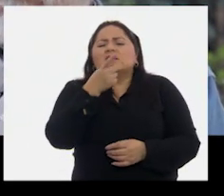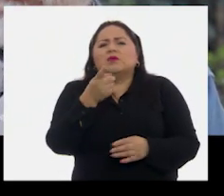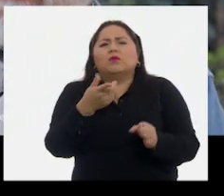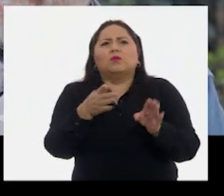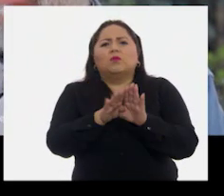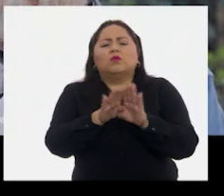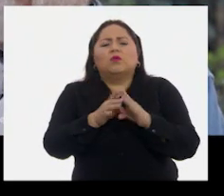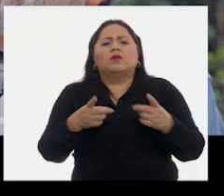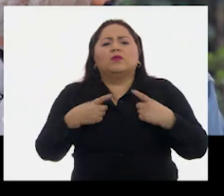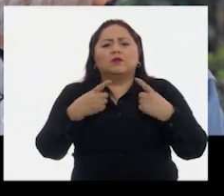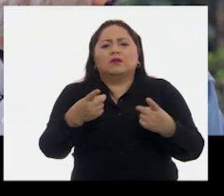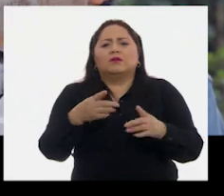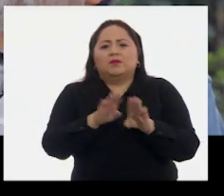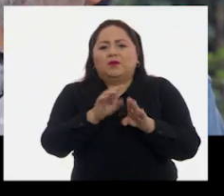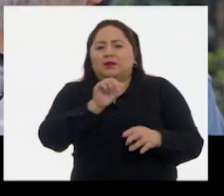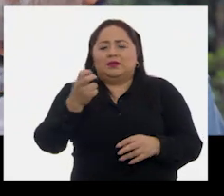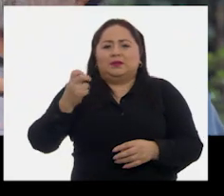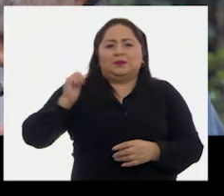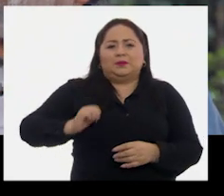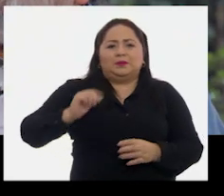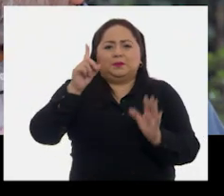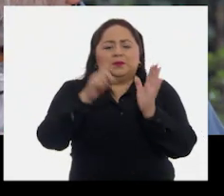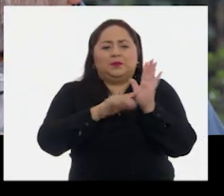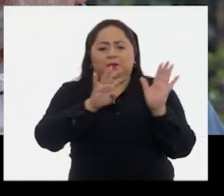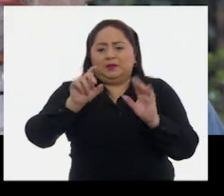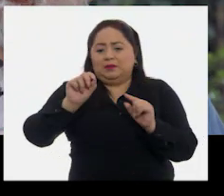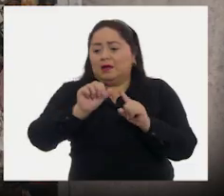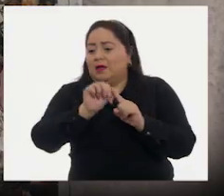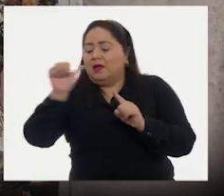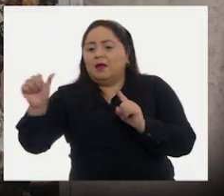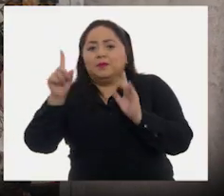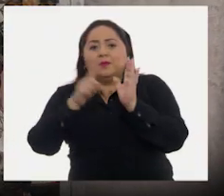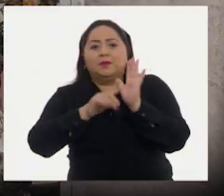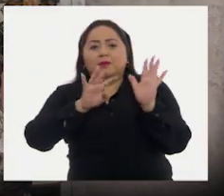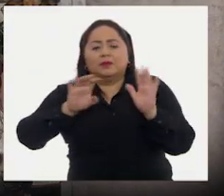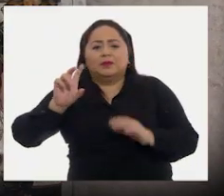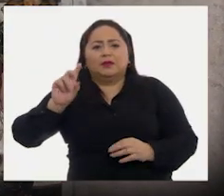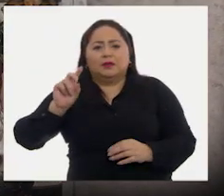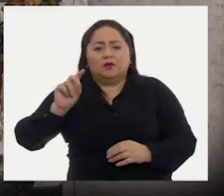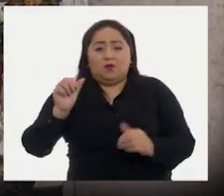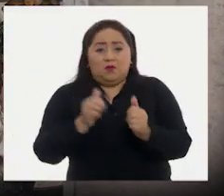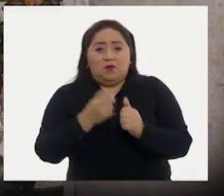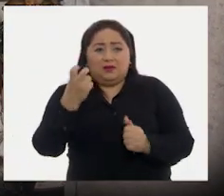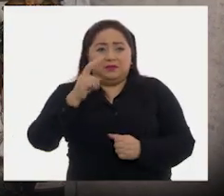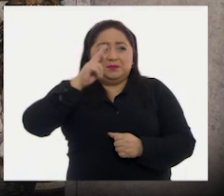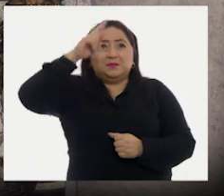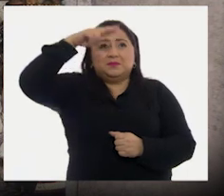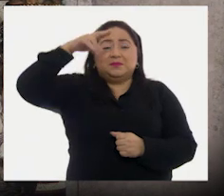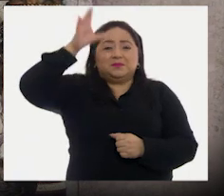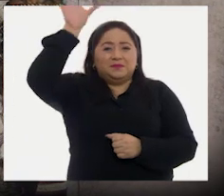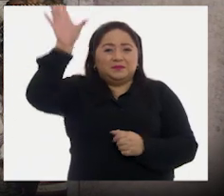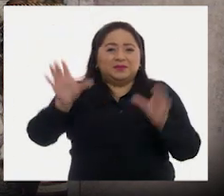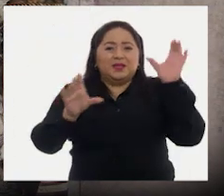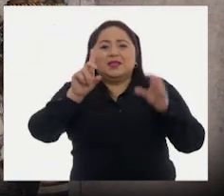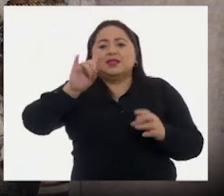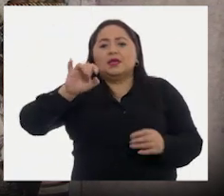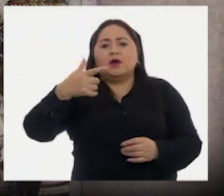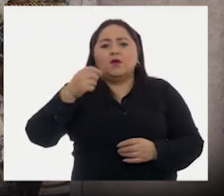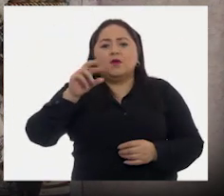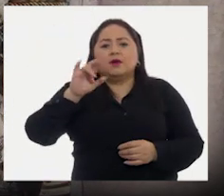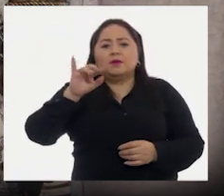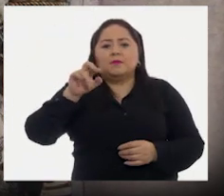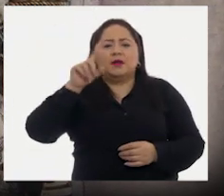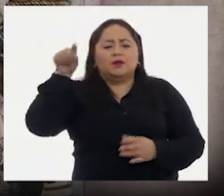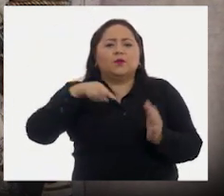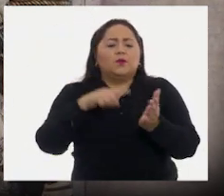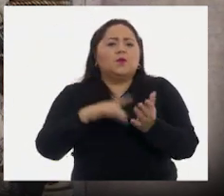precisamente en el tránsito de la década de los años 20 a los años 30 con este mural de Diego Rivera en